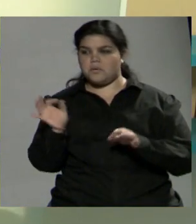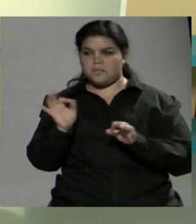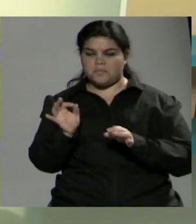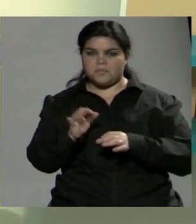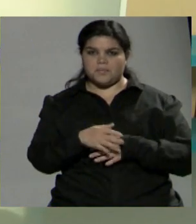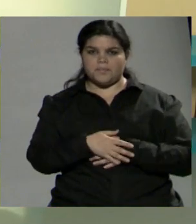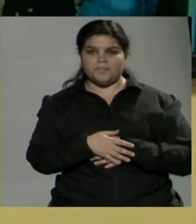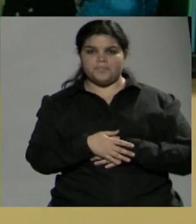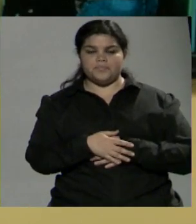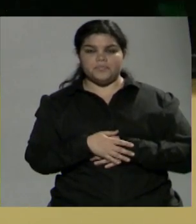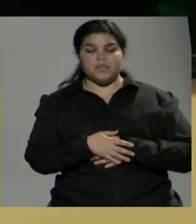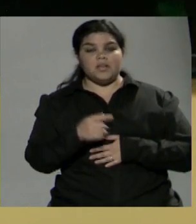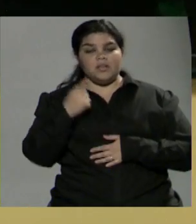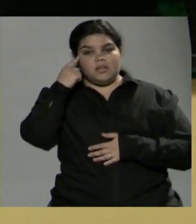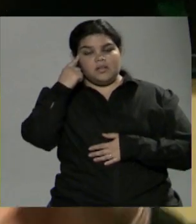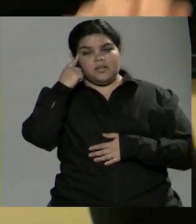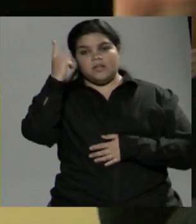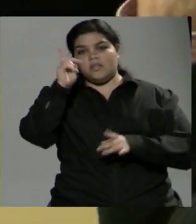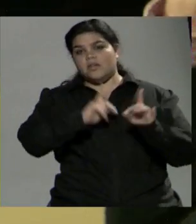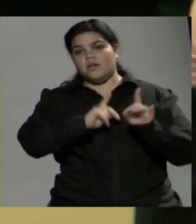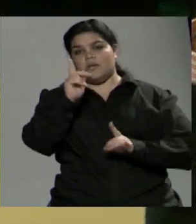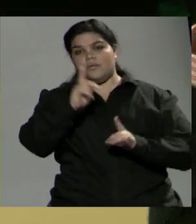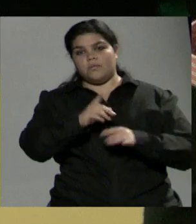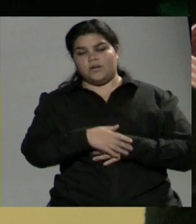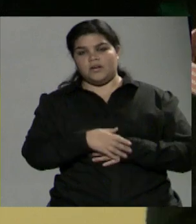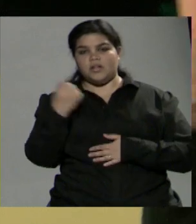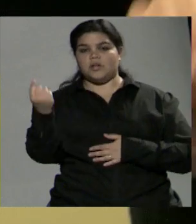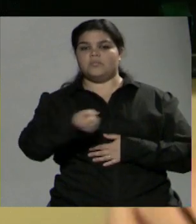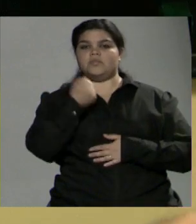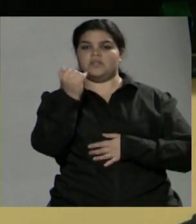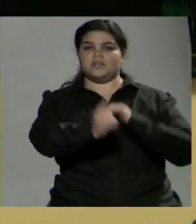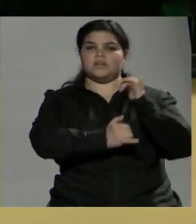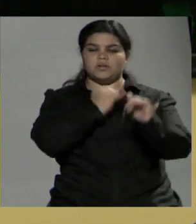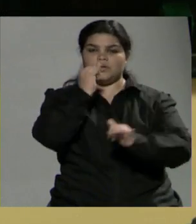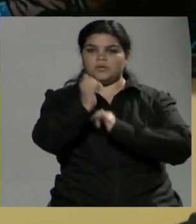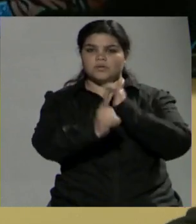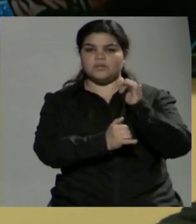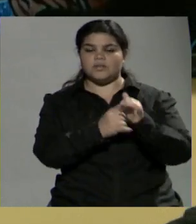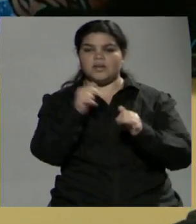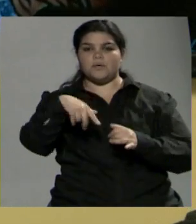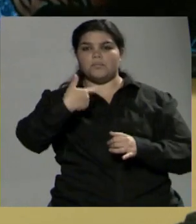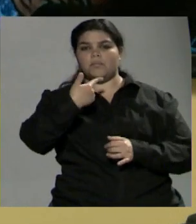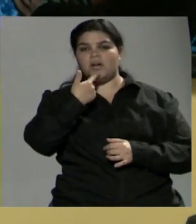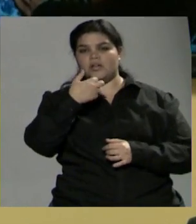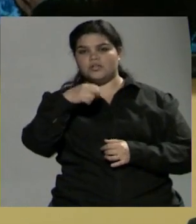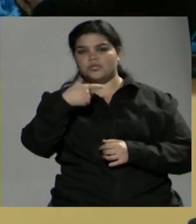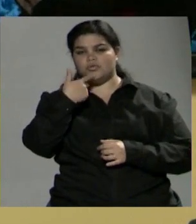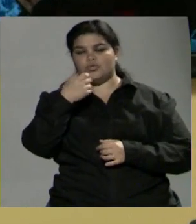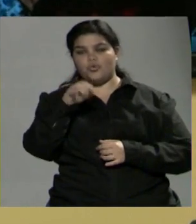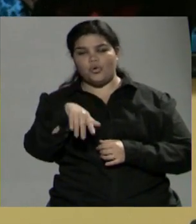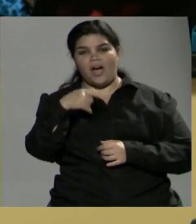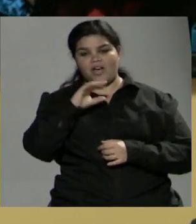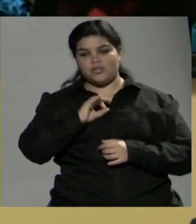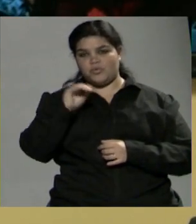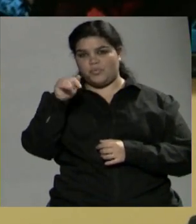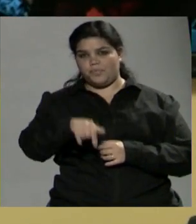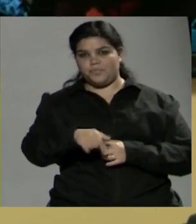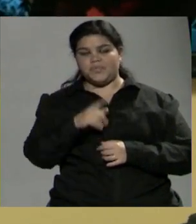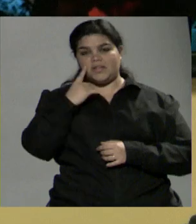PASO 2017 a nivel nacional, a nuestro invitado para desarrollar más este tema y conocerlo un poco mejor.